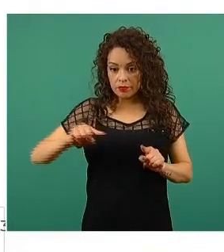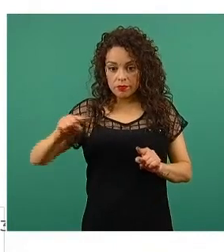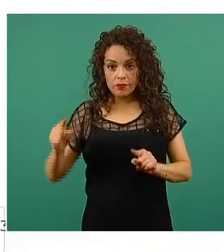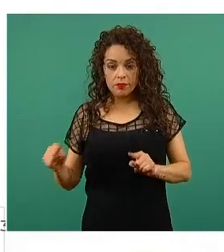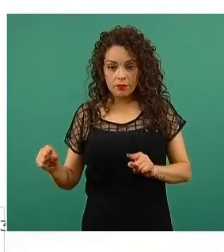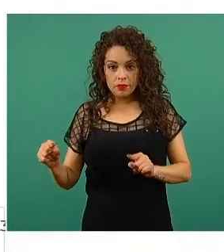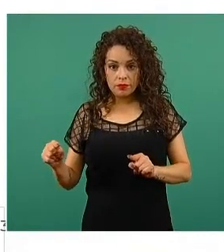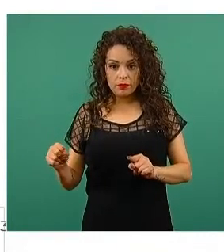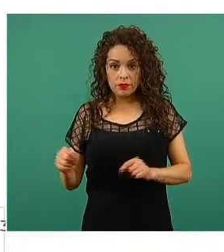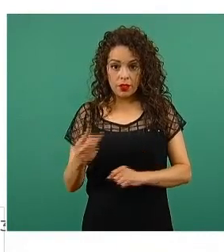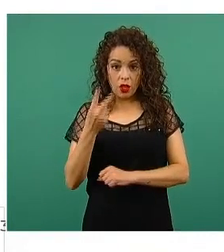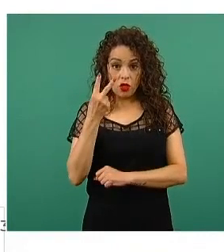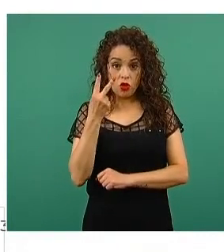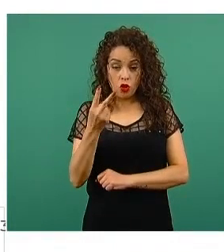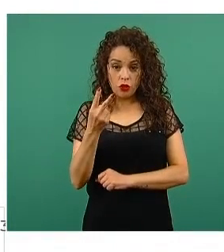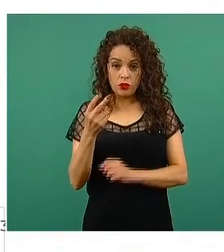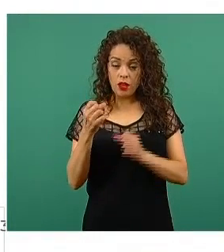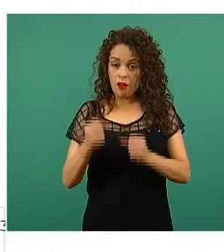nuestras dos olas